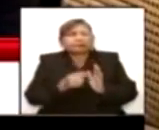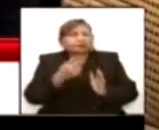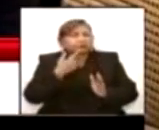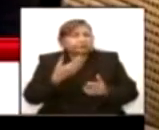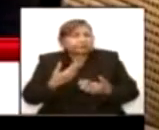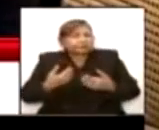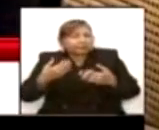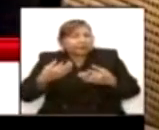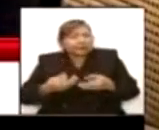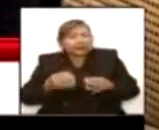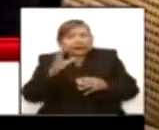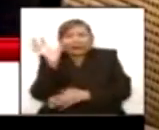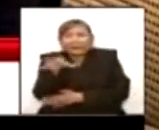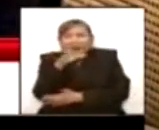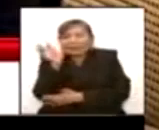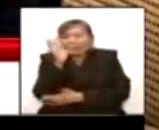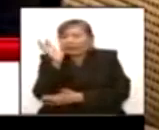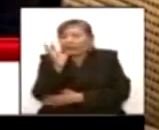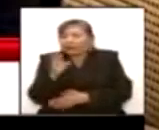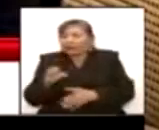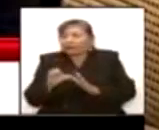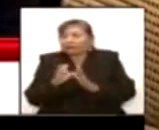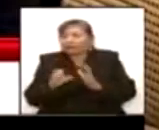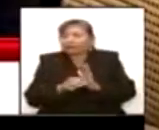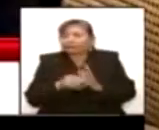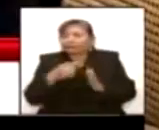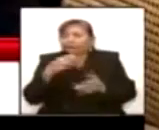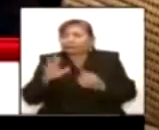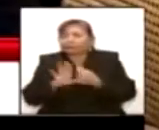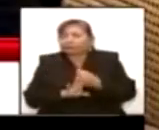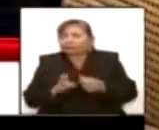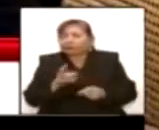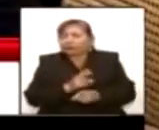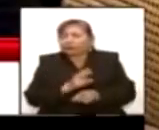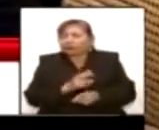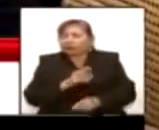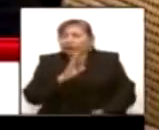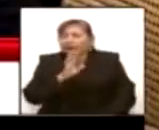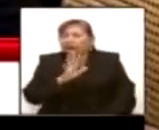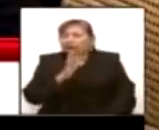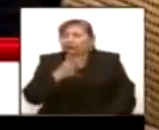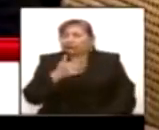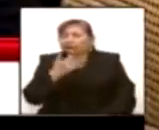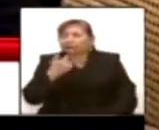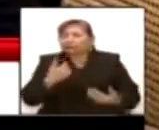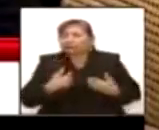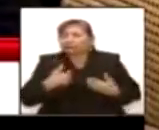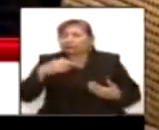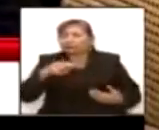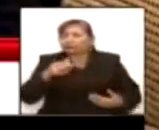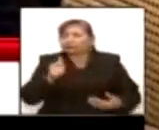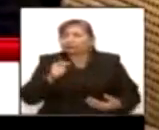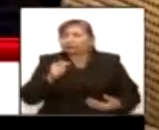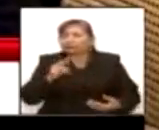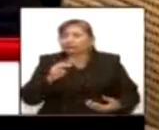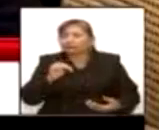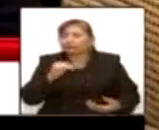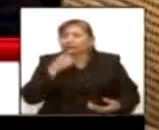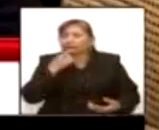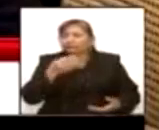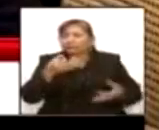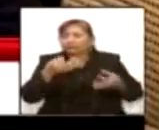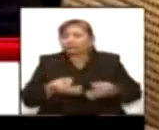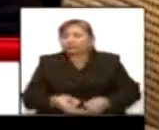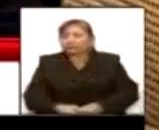yo puedo creer en el ventilador y la Constitución me lo ampara, o a quién tiene el patrimonio de lo que uno piensa es